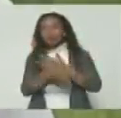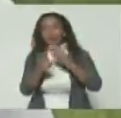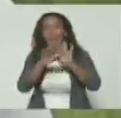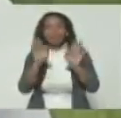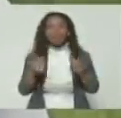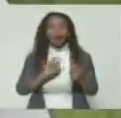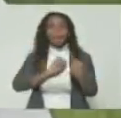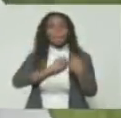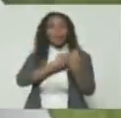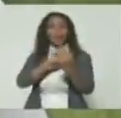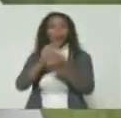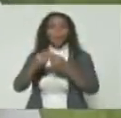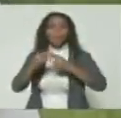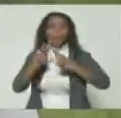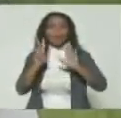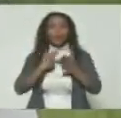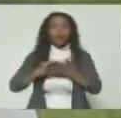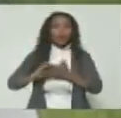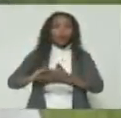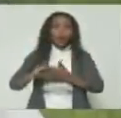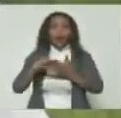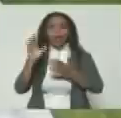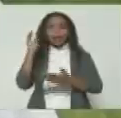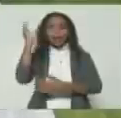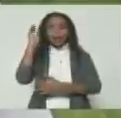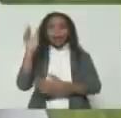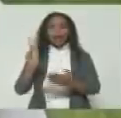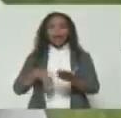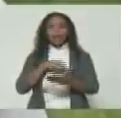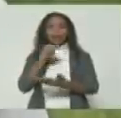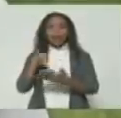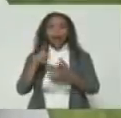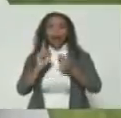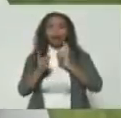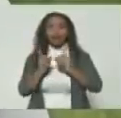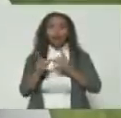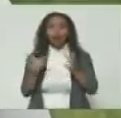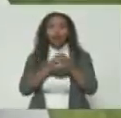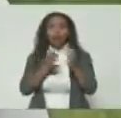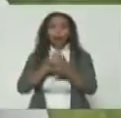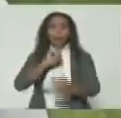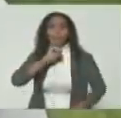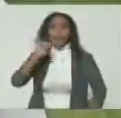Diálogo, Paz y Reconciliación de la Asamblea Nacional, donde algunos sectores estuvieron denunciando